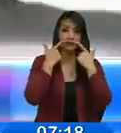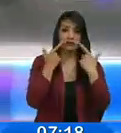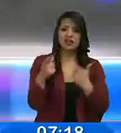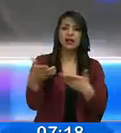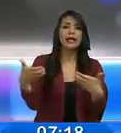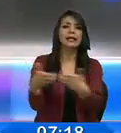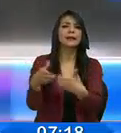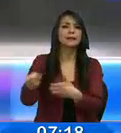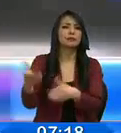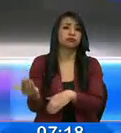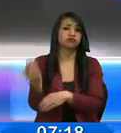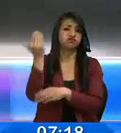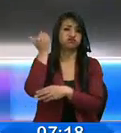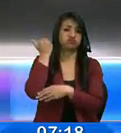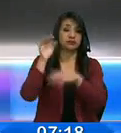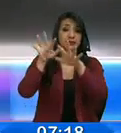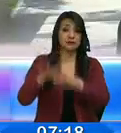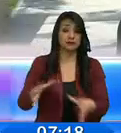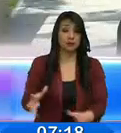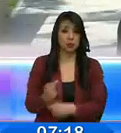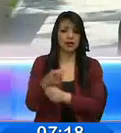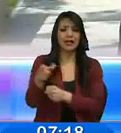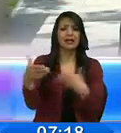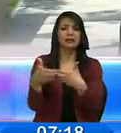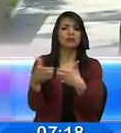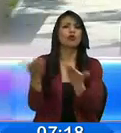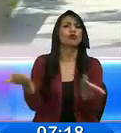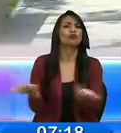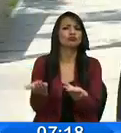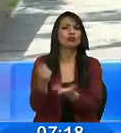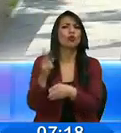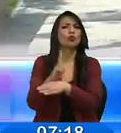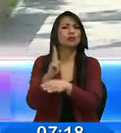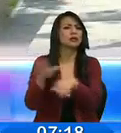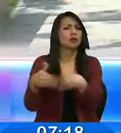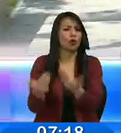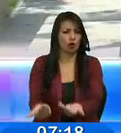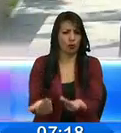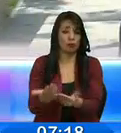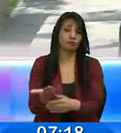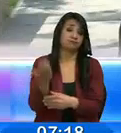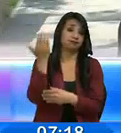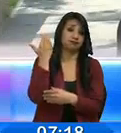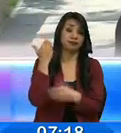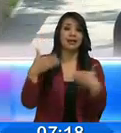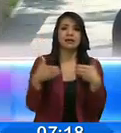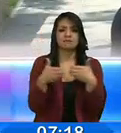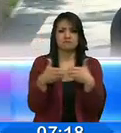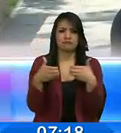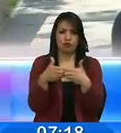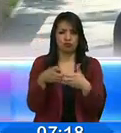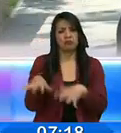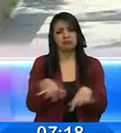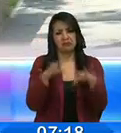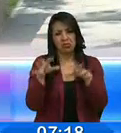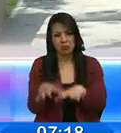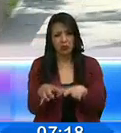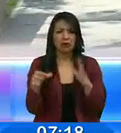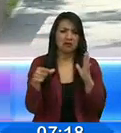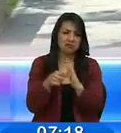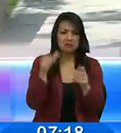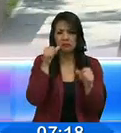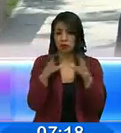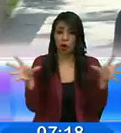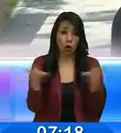equipos utilizados por la extinta Senaín. A los equipos y al uso que se dieron a aquellos equipos que